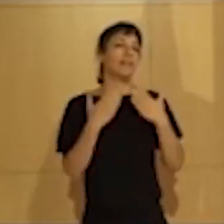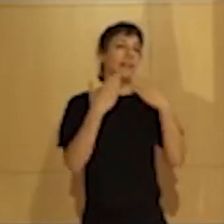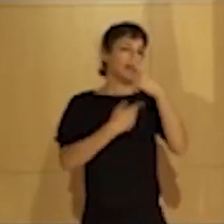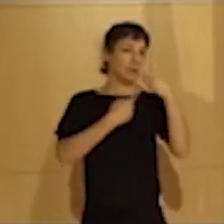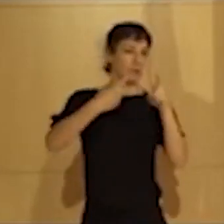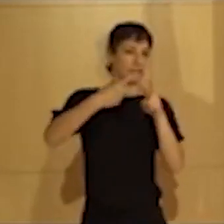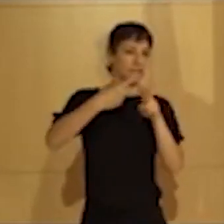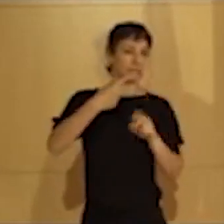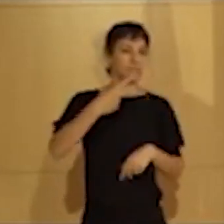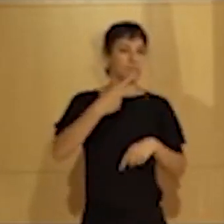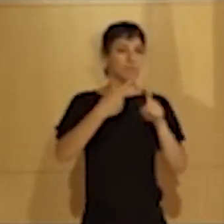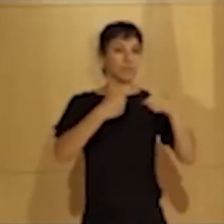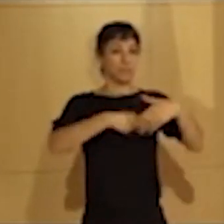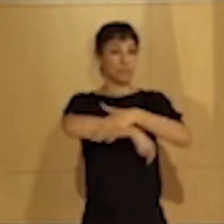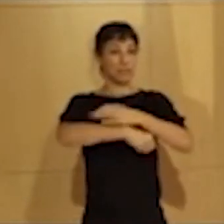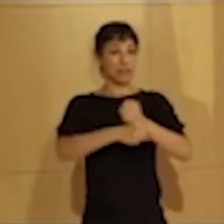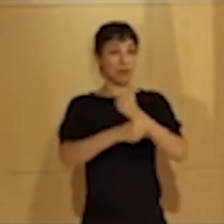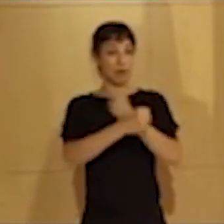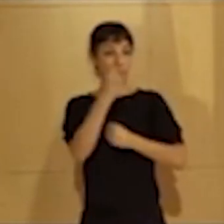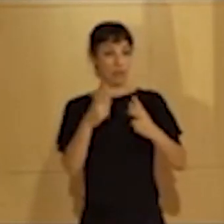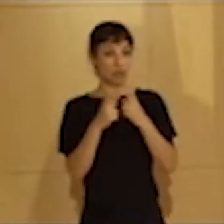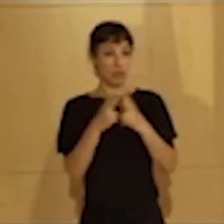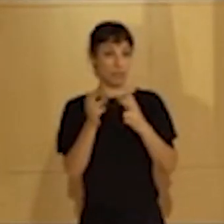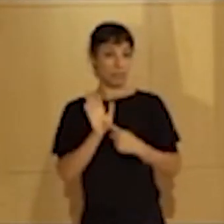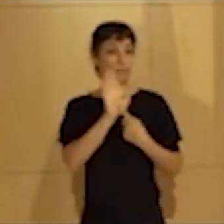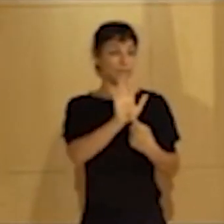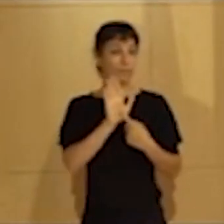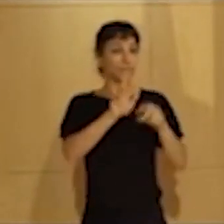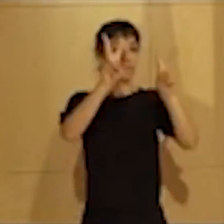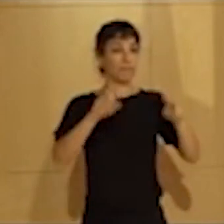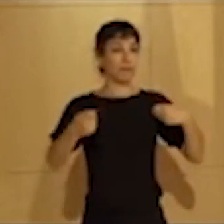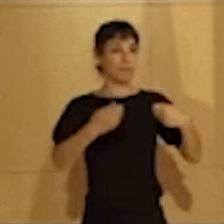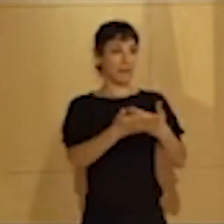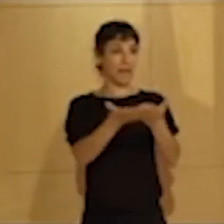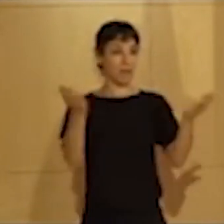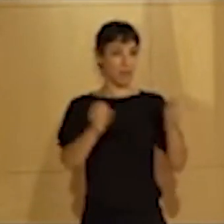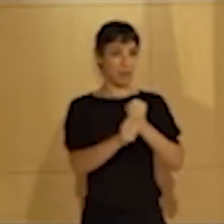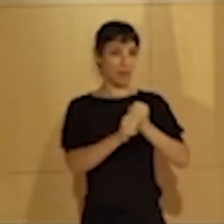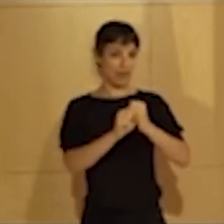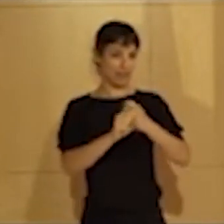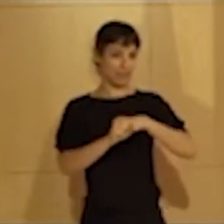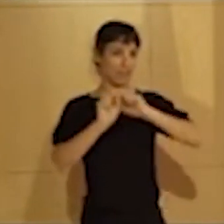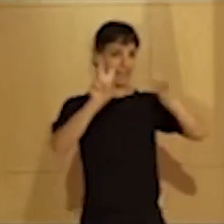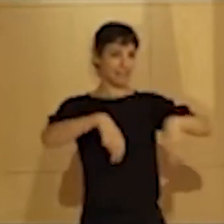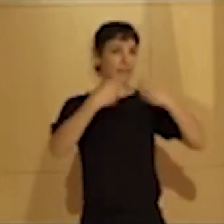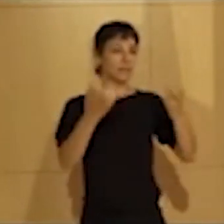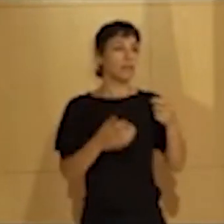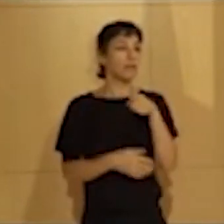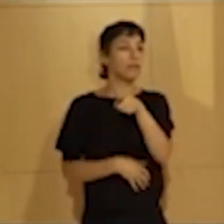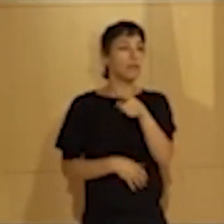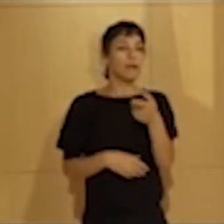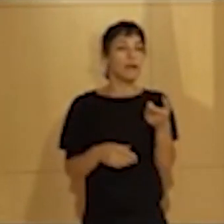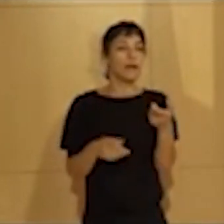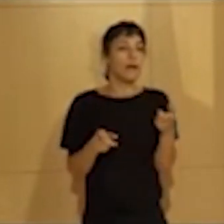eh las propuestas que hace el Ministerio de trabajo y economía social en relación a la transformación del mercado laboral español son tan marxistas como las que